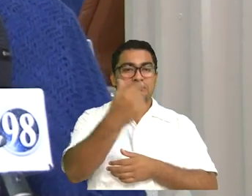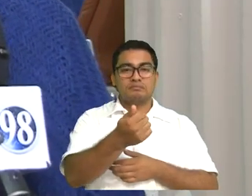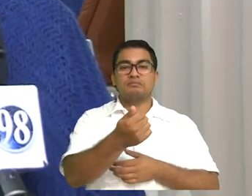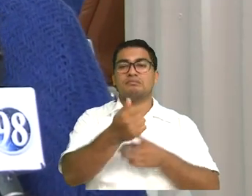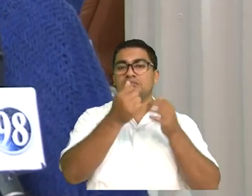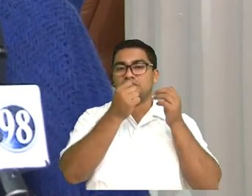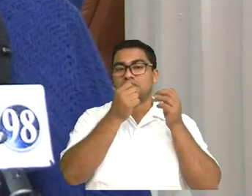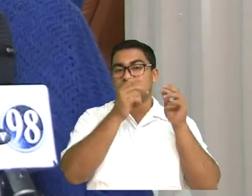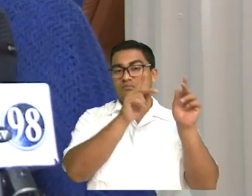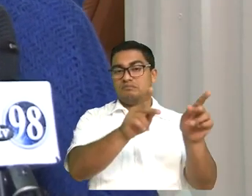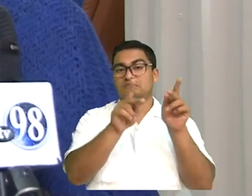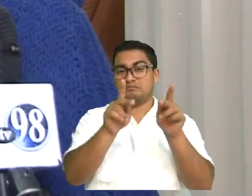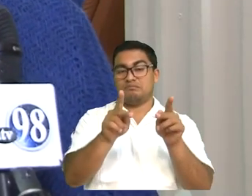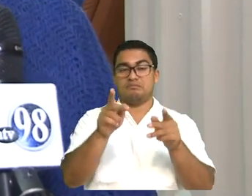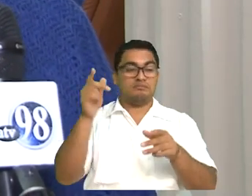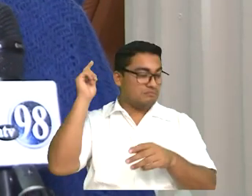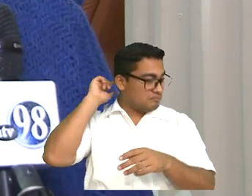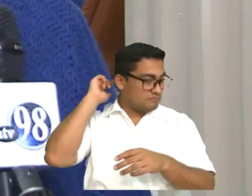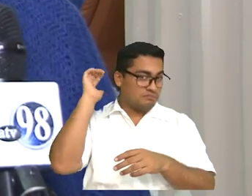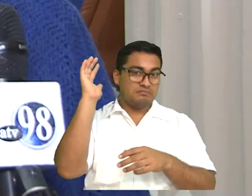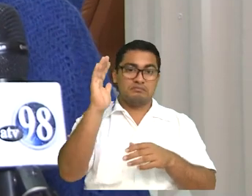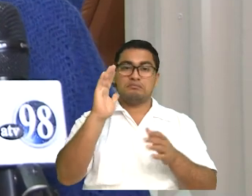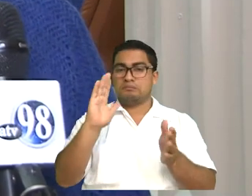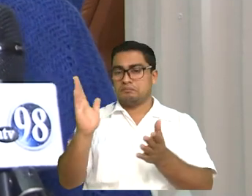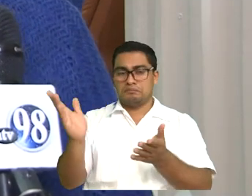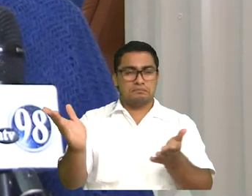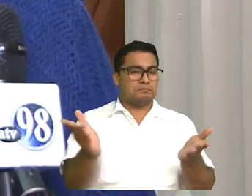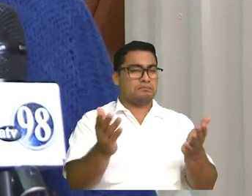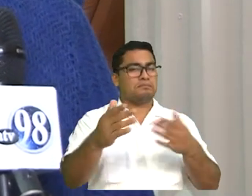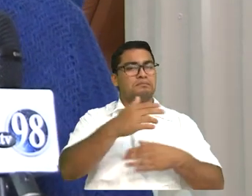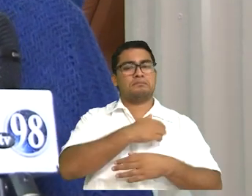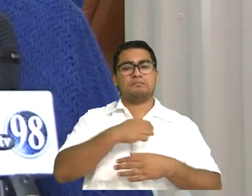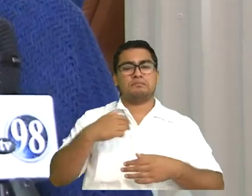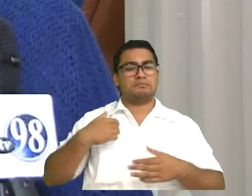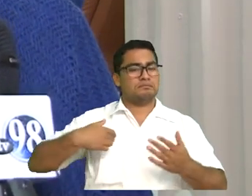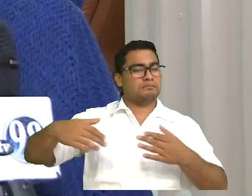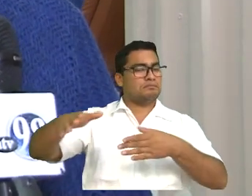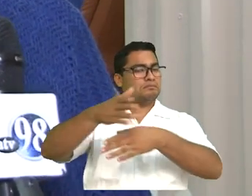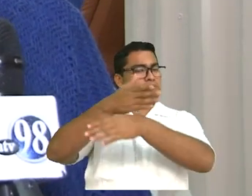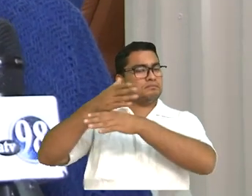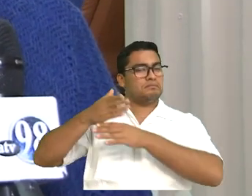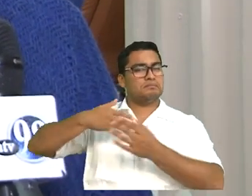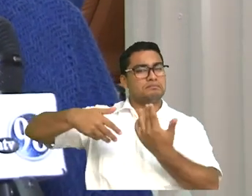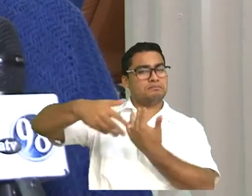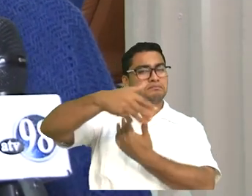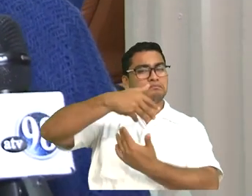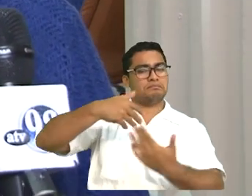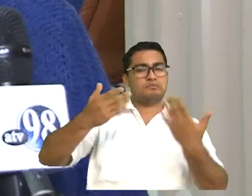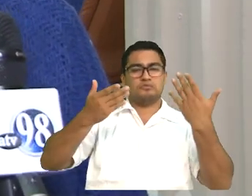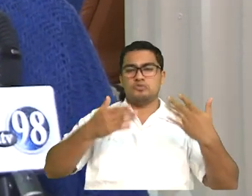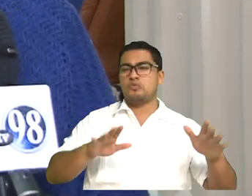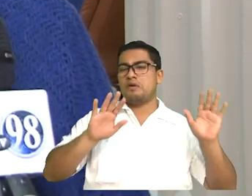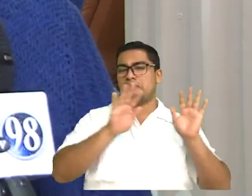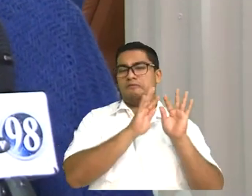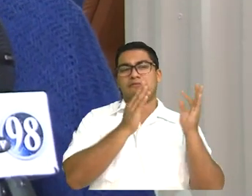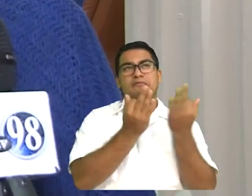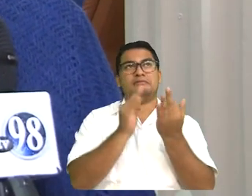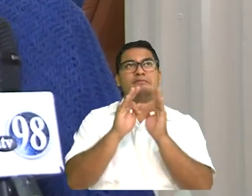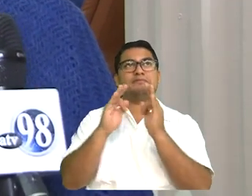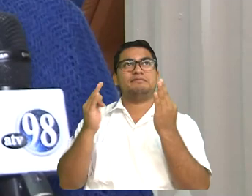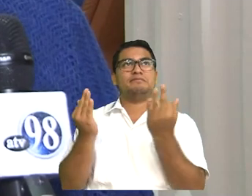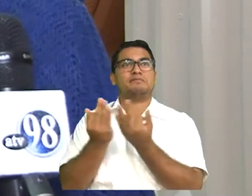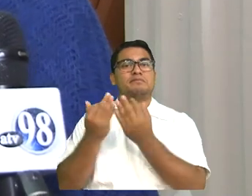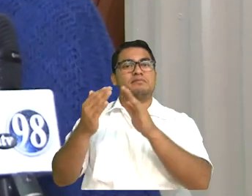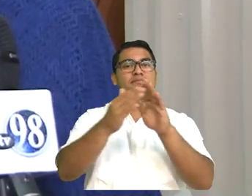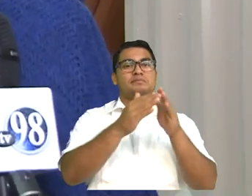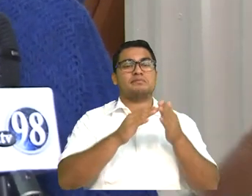especial que tiene, pues se le incorpora a todas las acciones de la sociedad, de la familia, de la